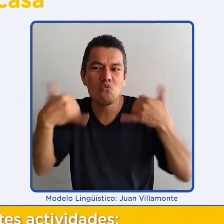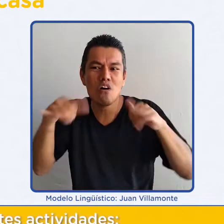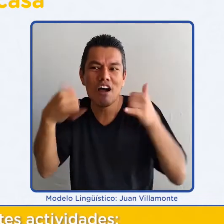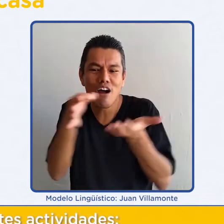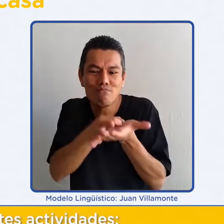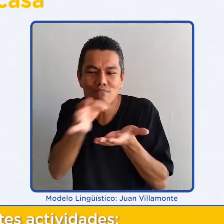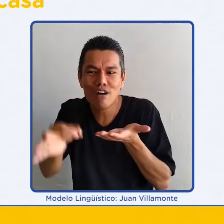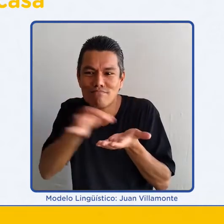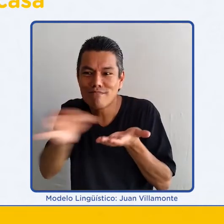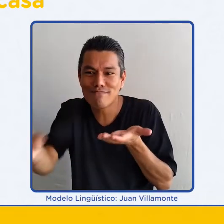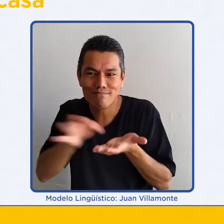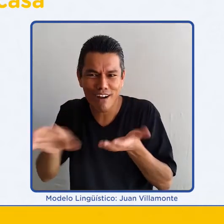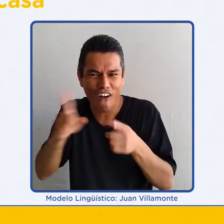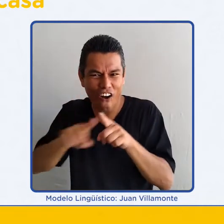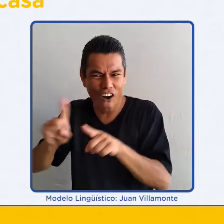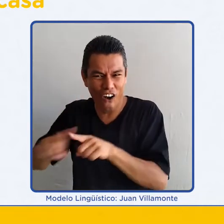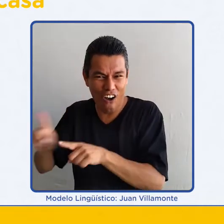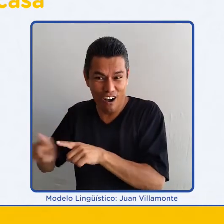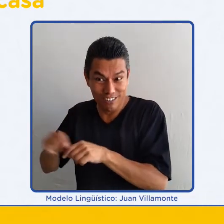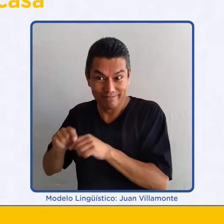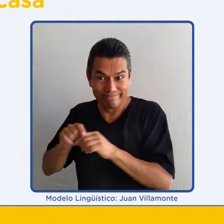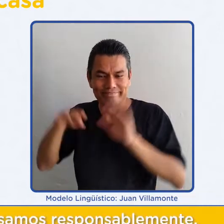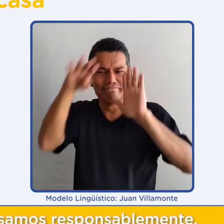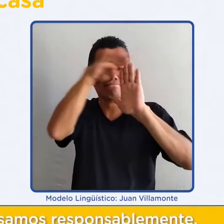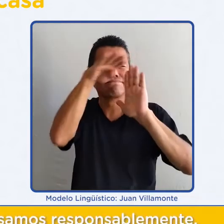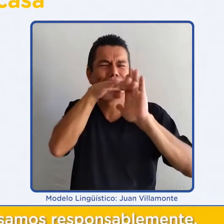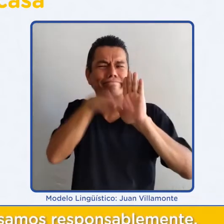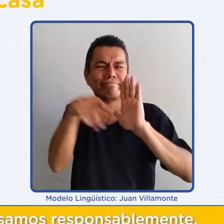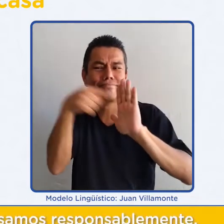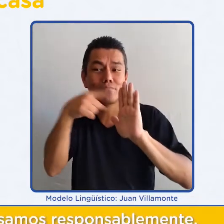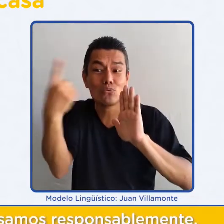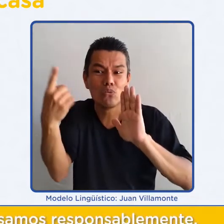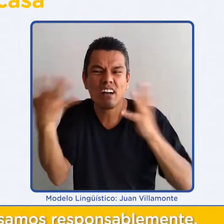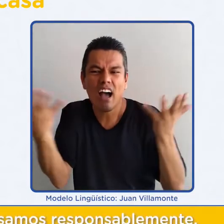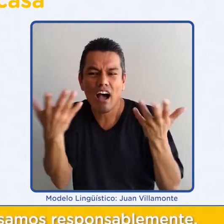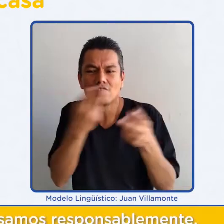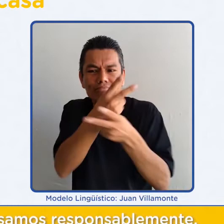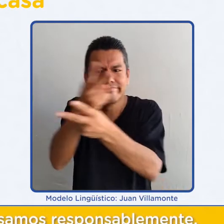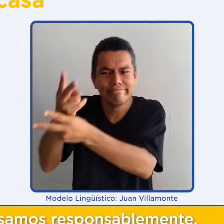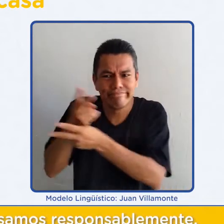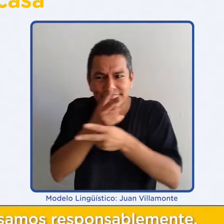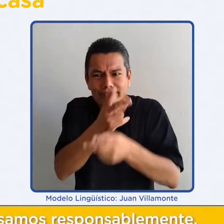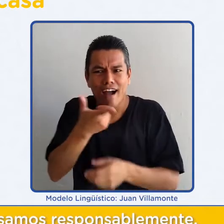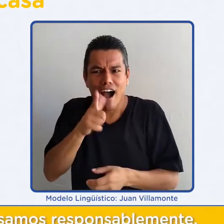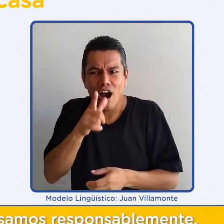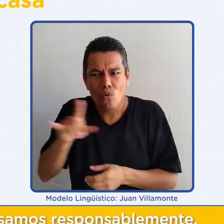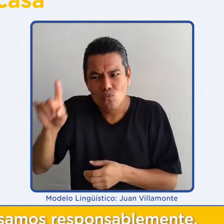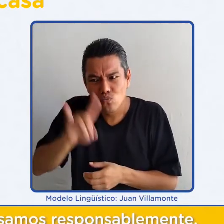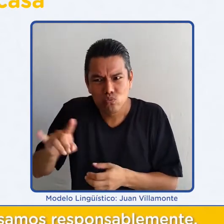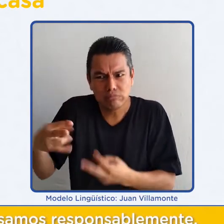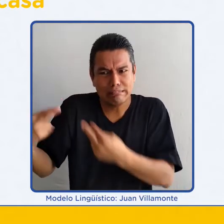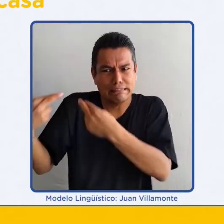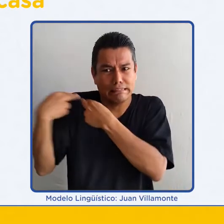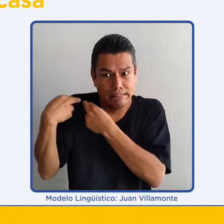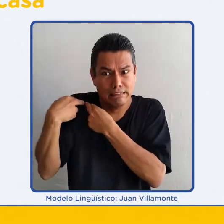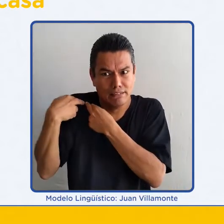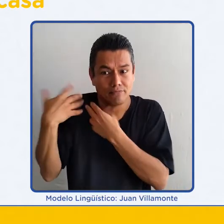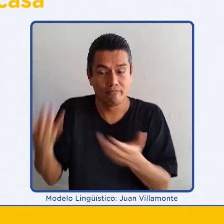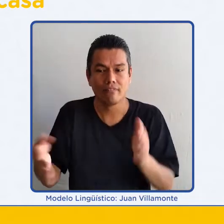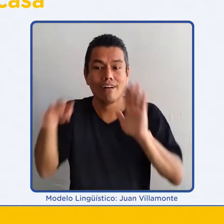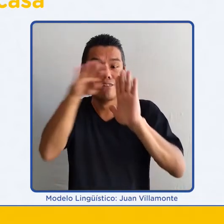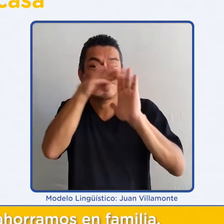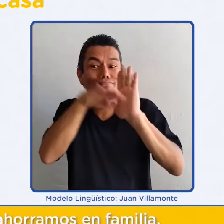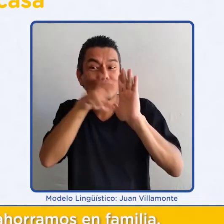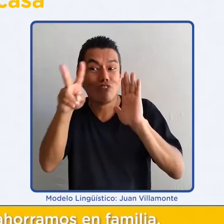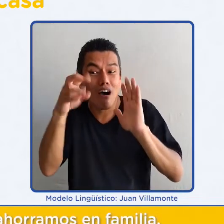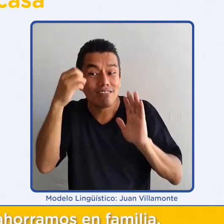las siguientes actividades. Día 1. Cuidamos lo que tenemos y lo usamos responsablemente. Día